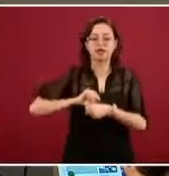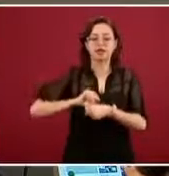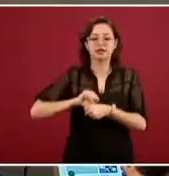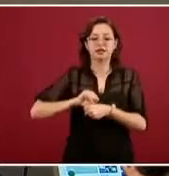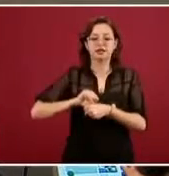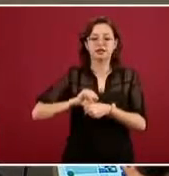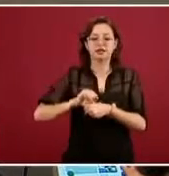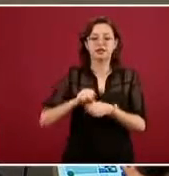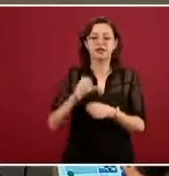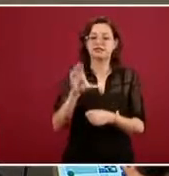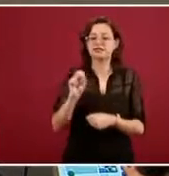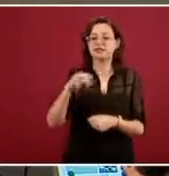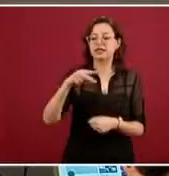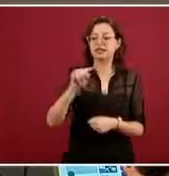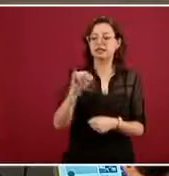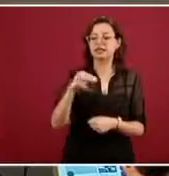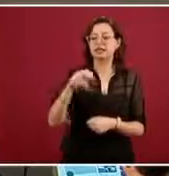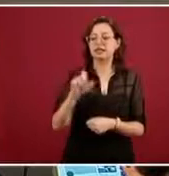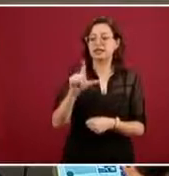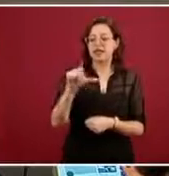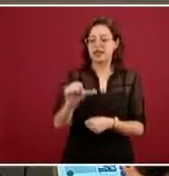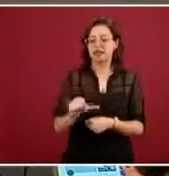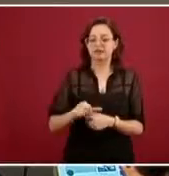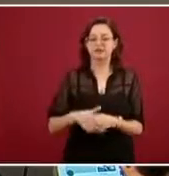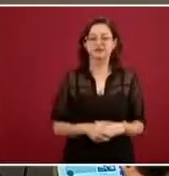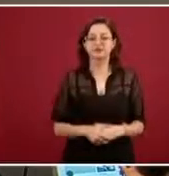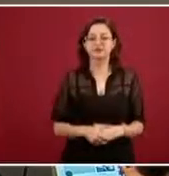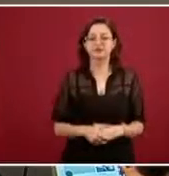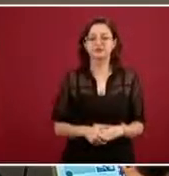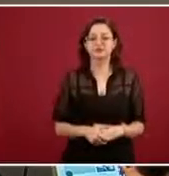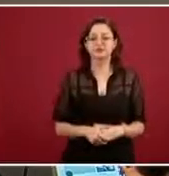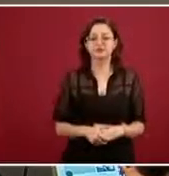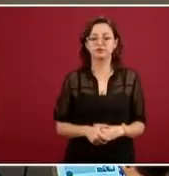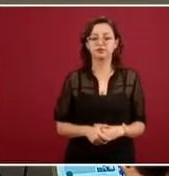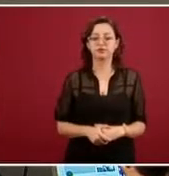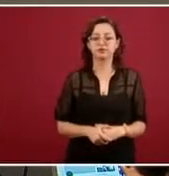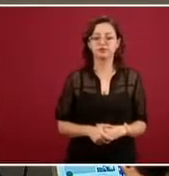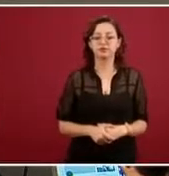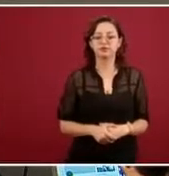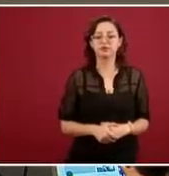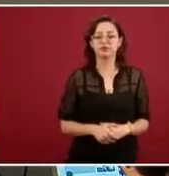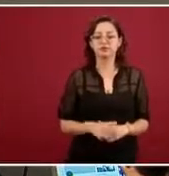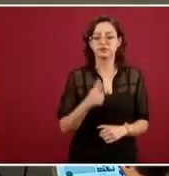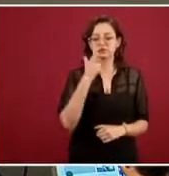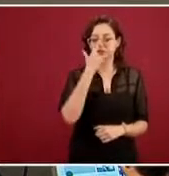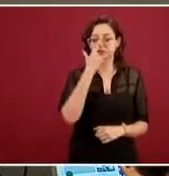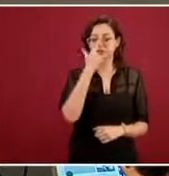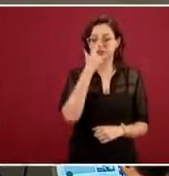derivada del modelo Centinela. Si me pasa la siguiente, por favor.